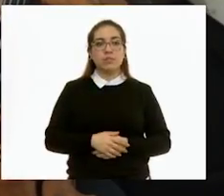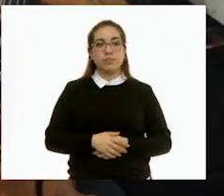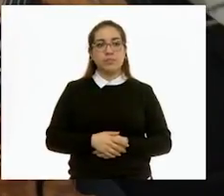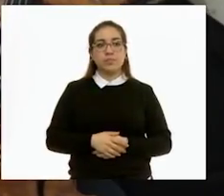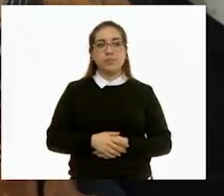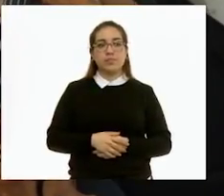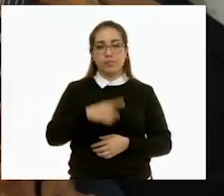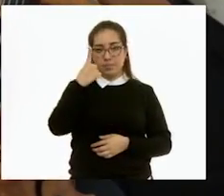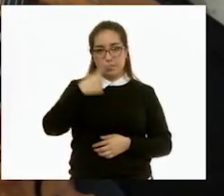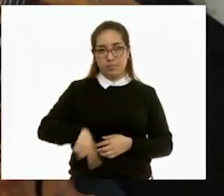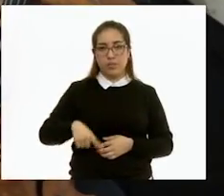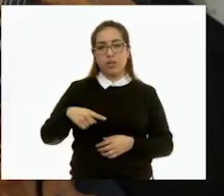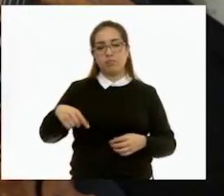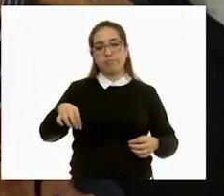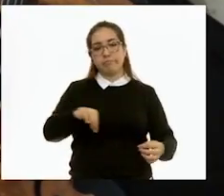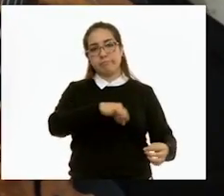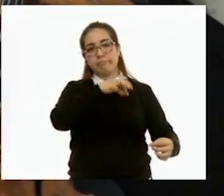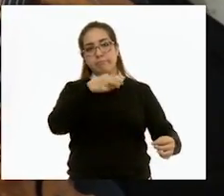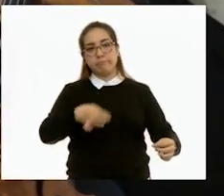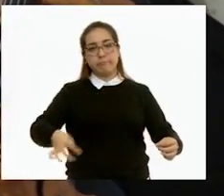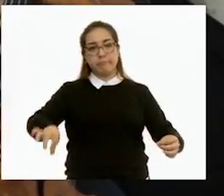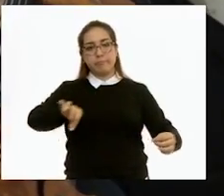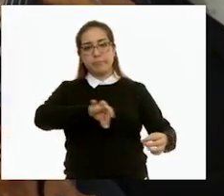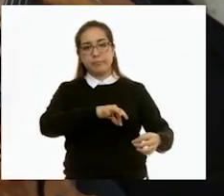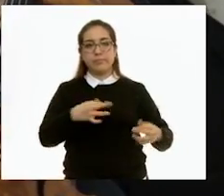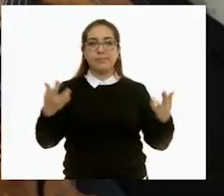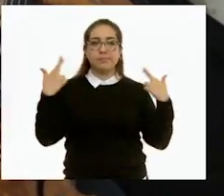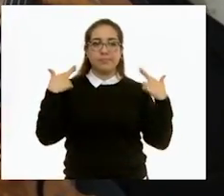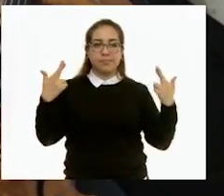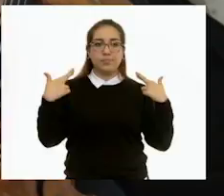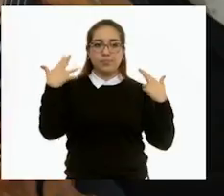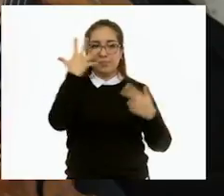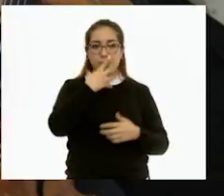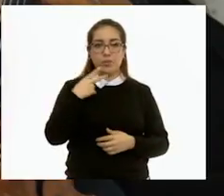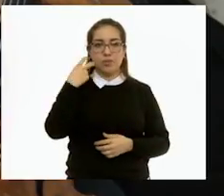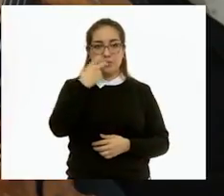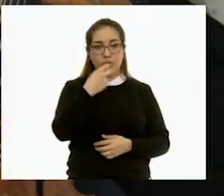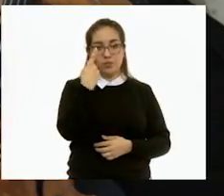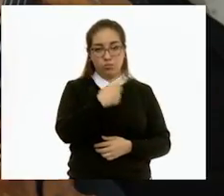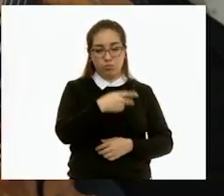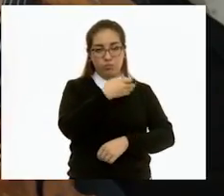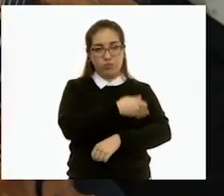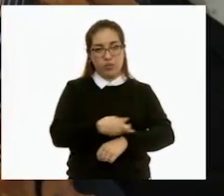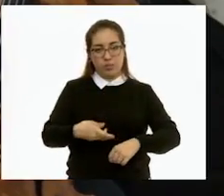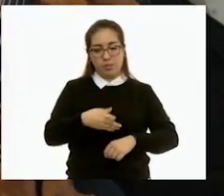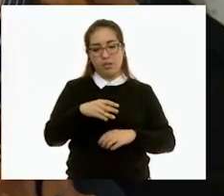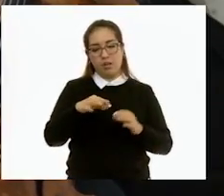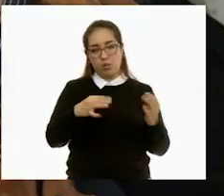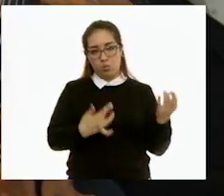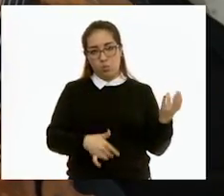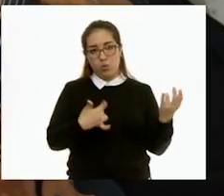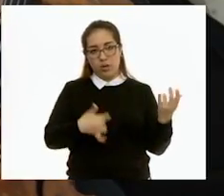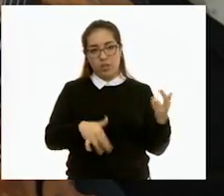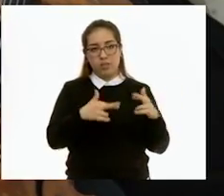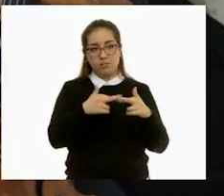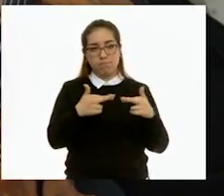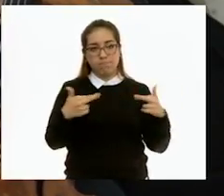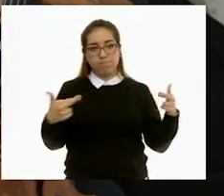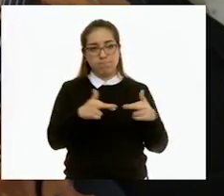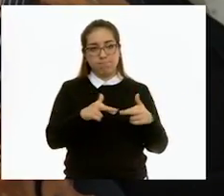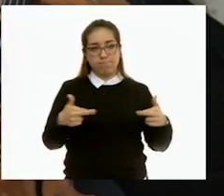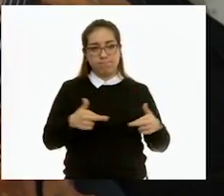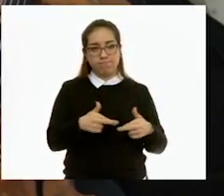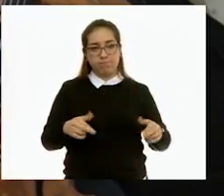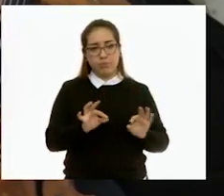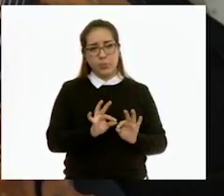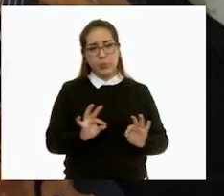hacemos frotar las cuerdas y producir el sonido peculiar de esta familia, que es la familia de las cuerdas frotadas o de los arcos,